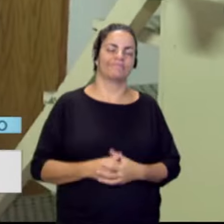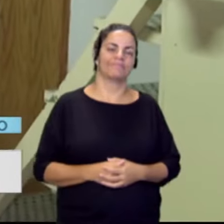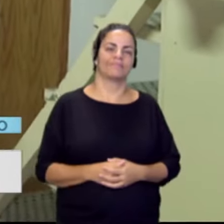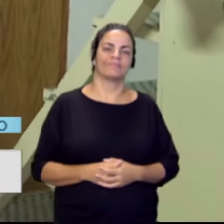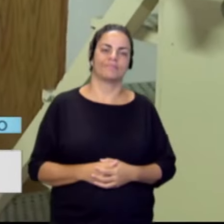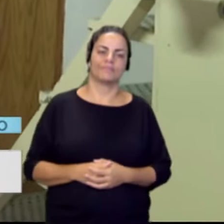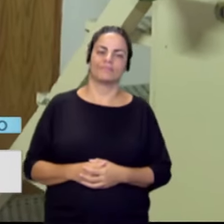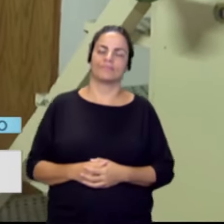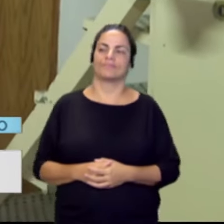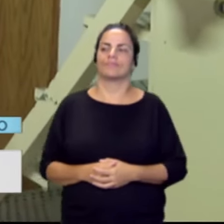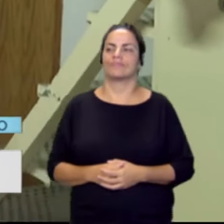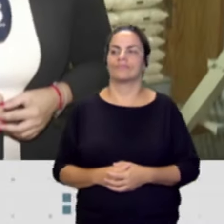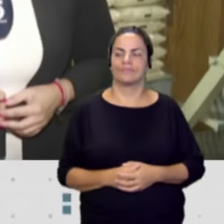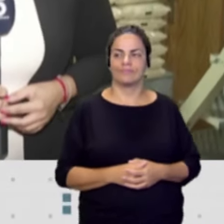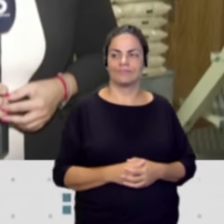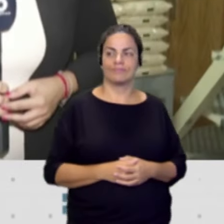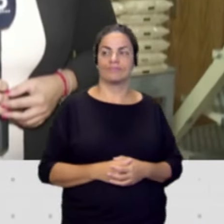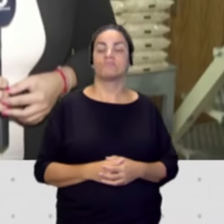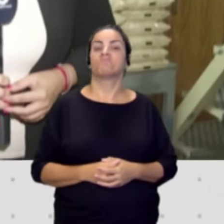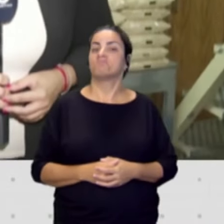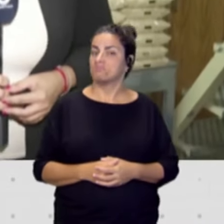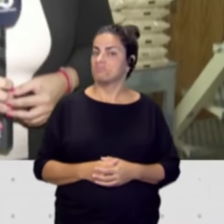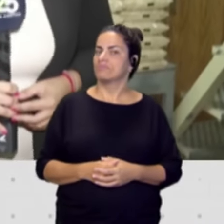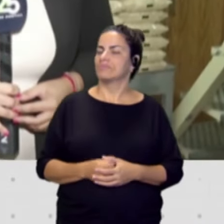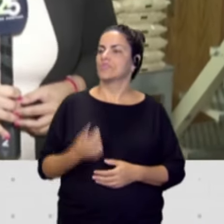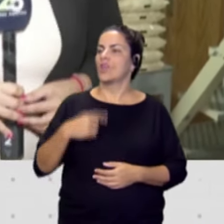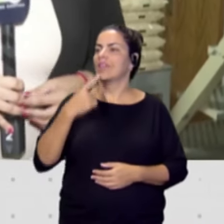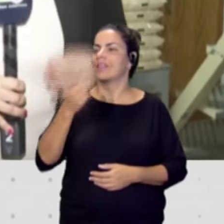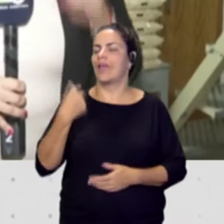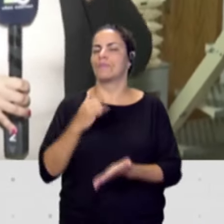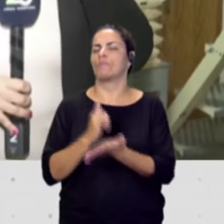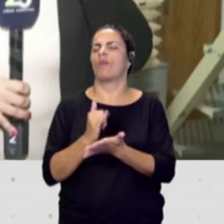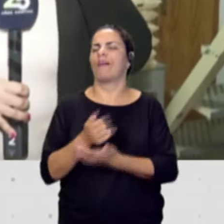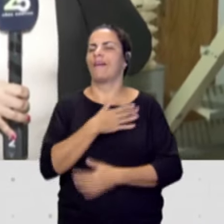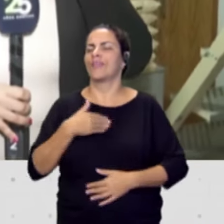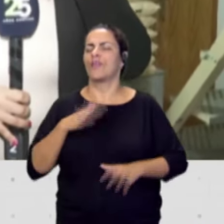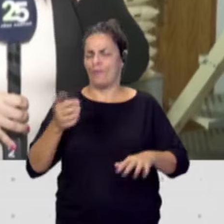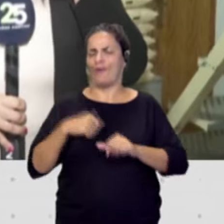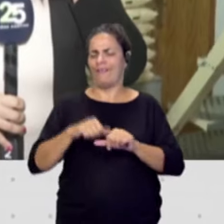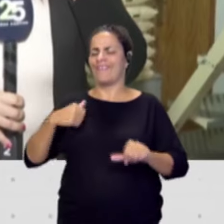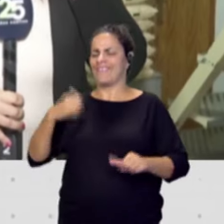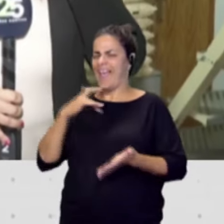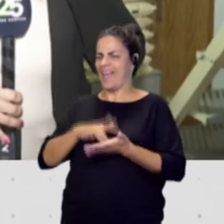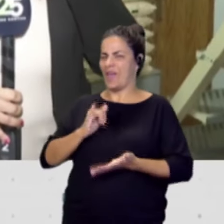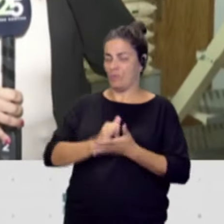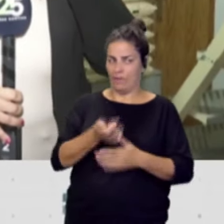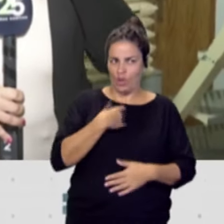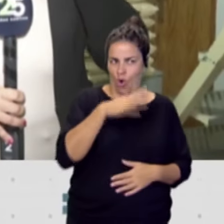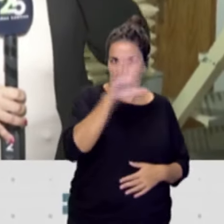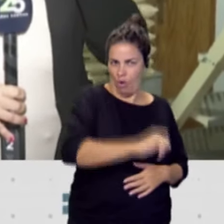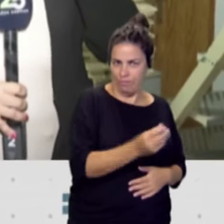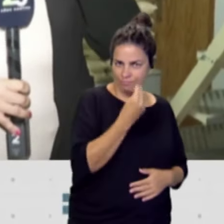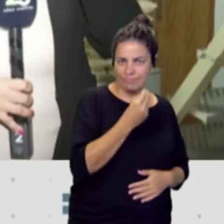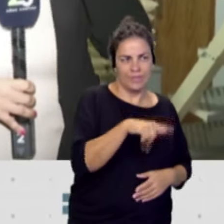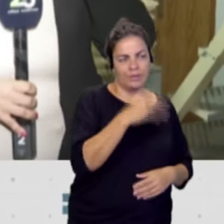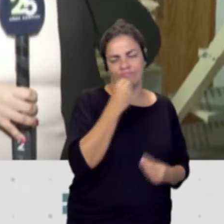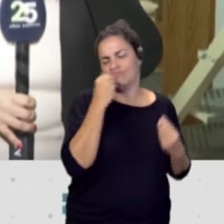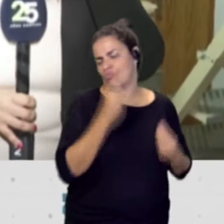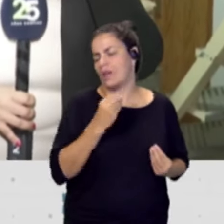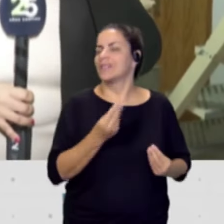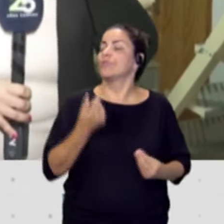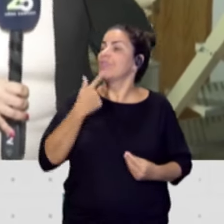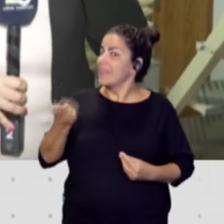diría, Mónica, yo te diría que me gustaría probarlo, pero es que ya lo he probado, yo lo consumo y está riquísimo, así que enhorabuena de nuestra parte.